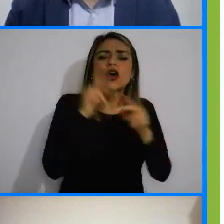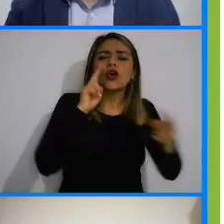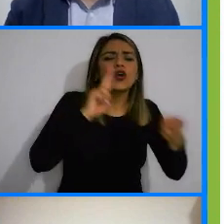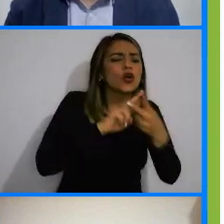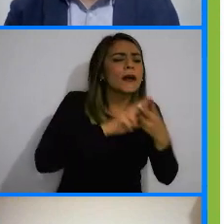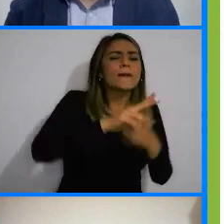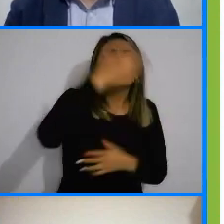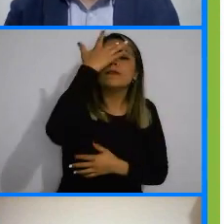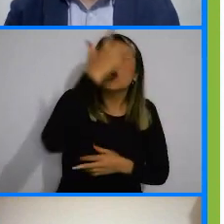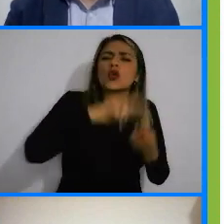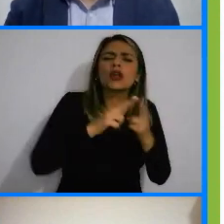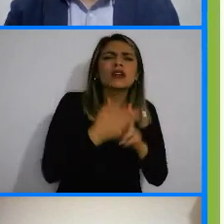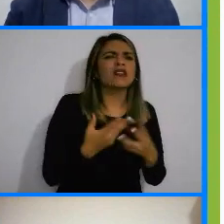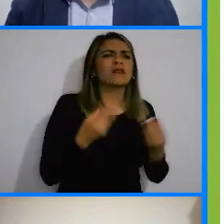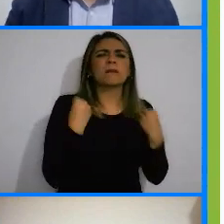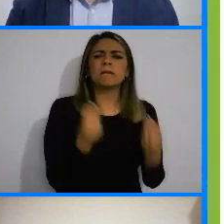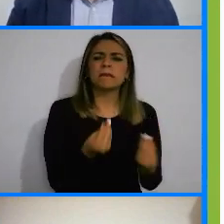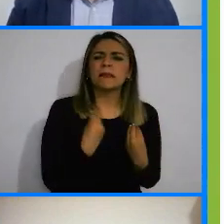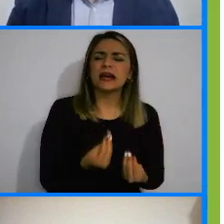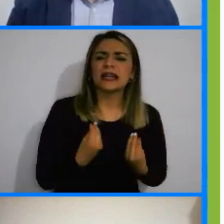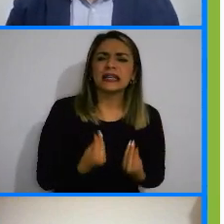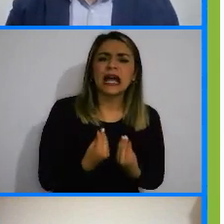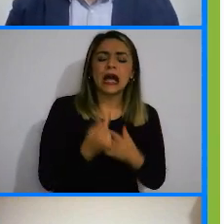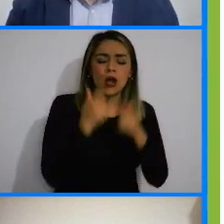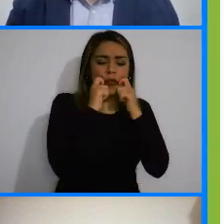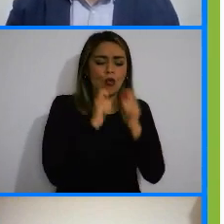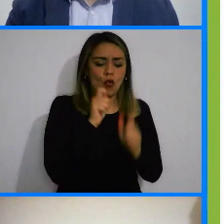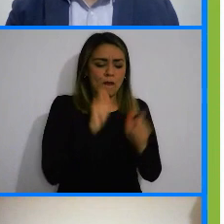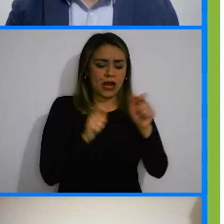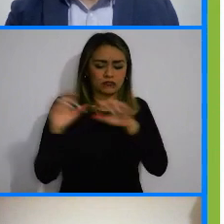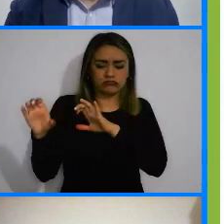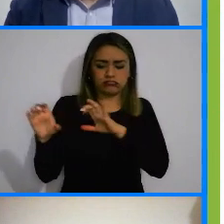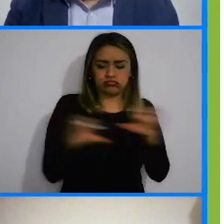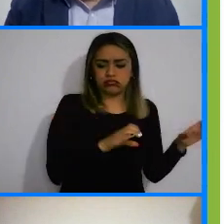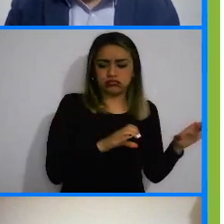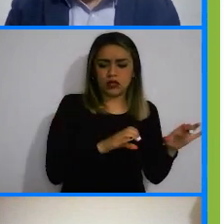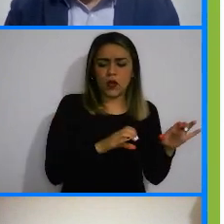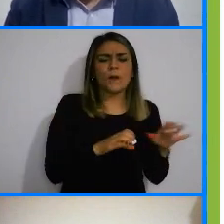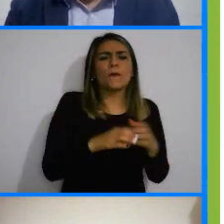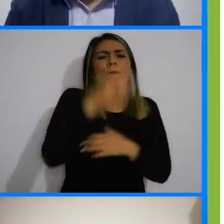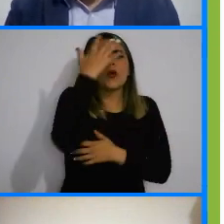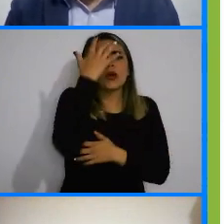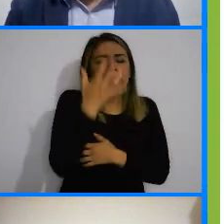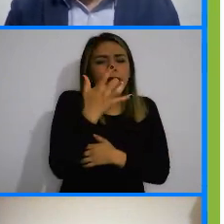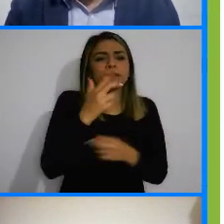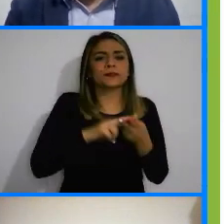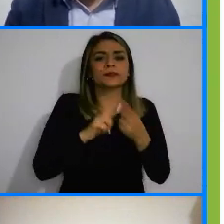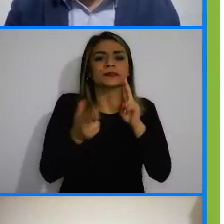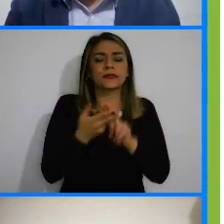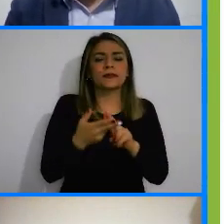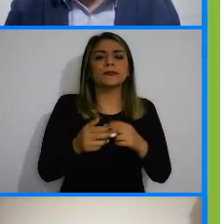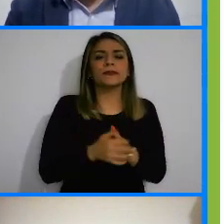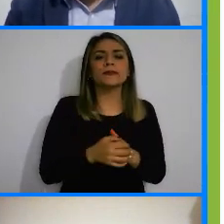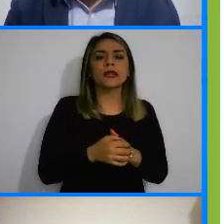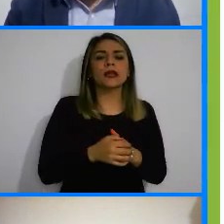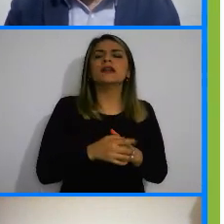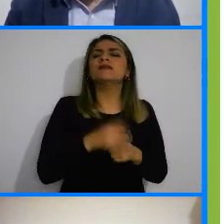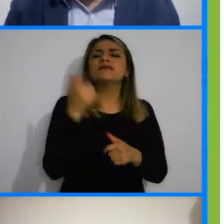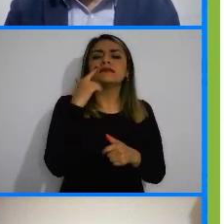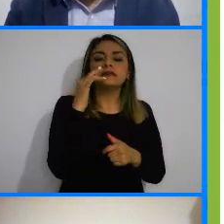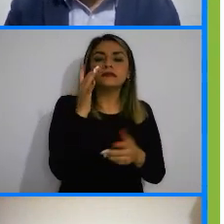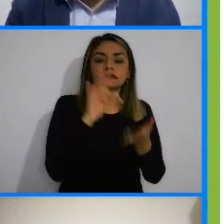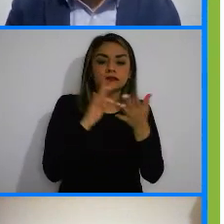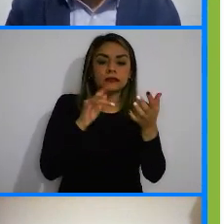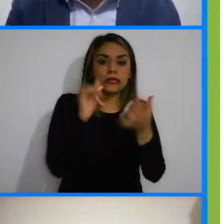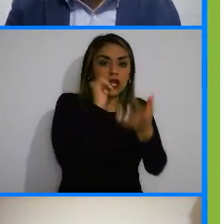qué el ser humano se comporta de X o Y manera. Entonces, por eso no es ecología, no es